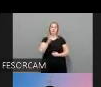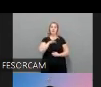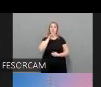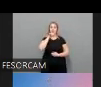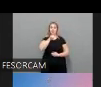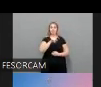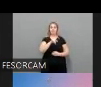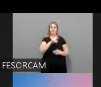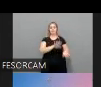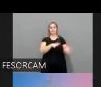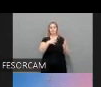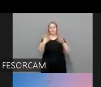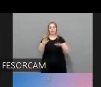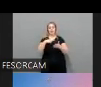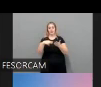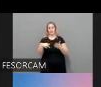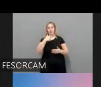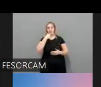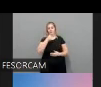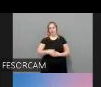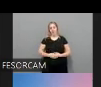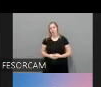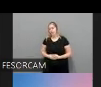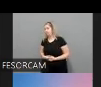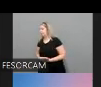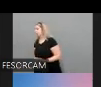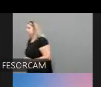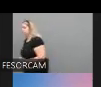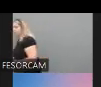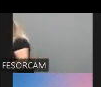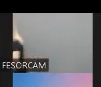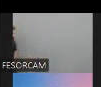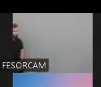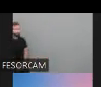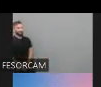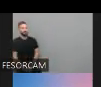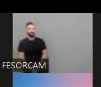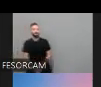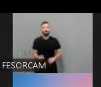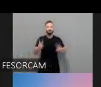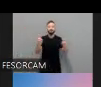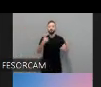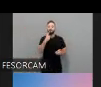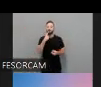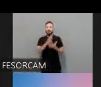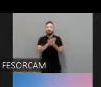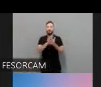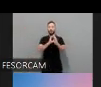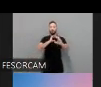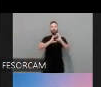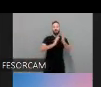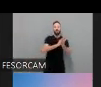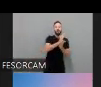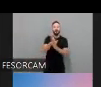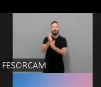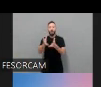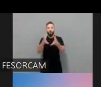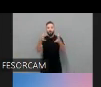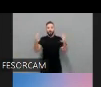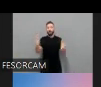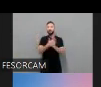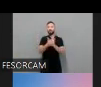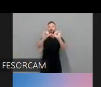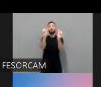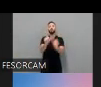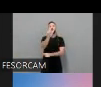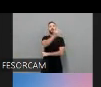está versionado en lectura fácil. Enuncia que la comunicación aumentativa y alternativa es la manera de expresarse que tienen las